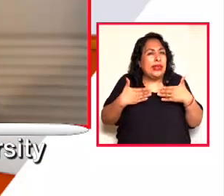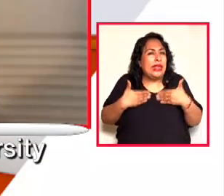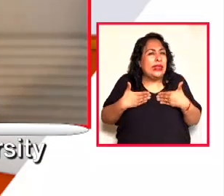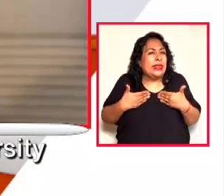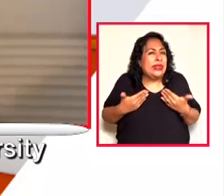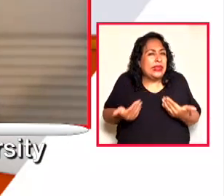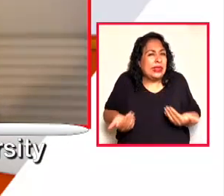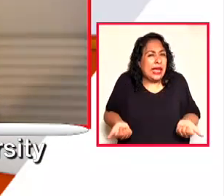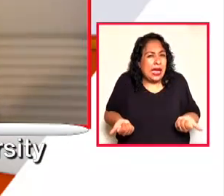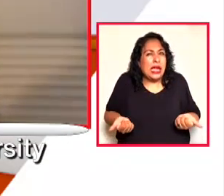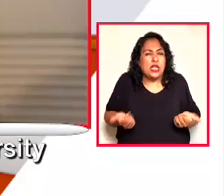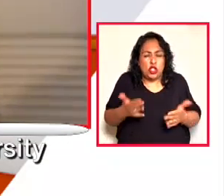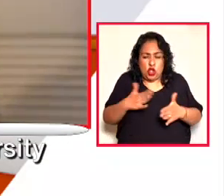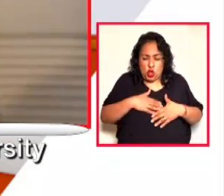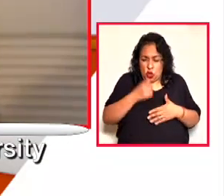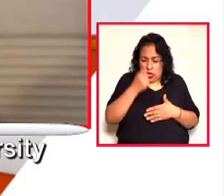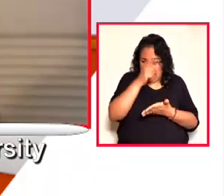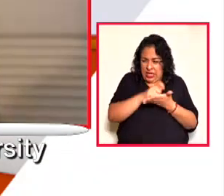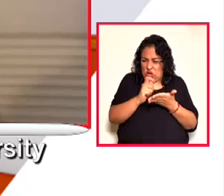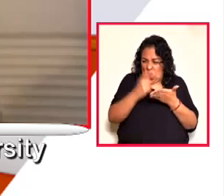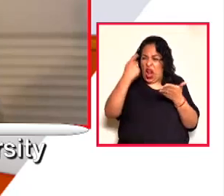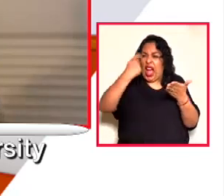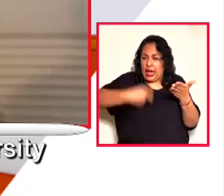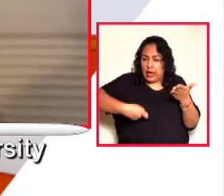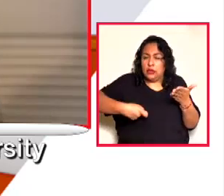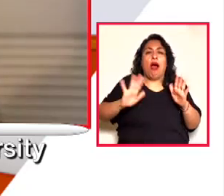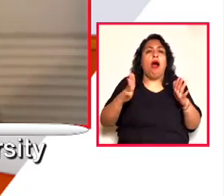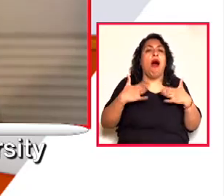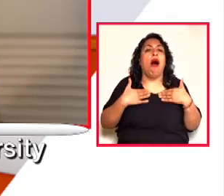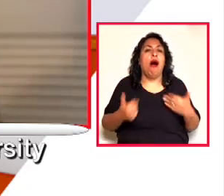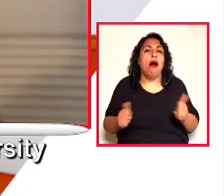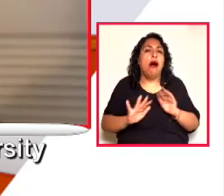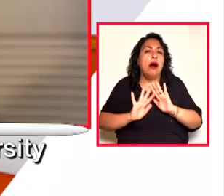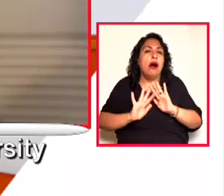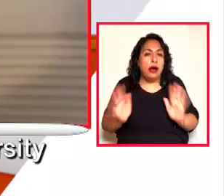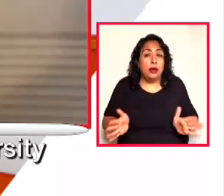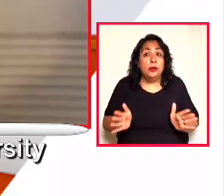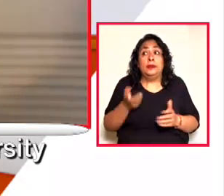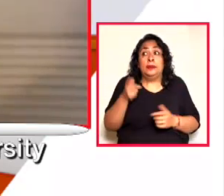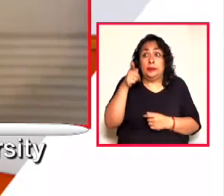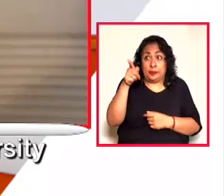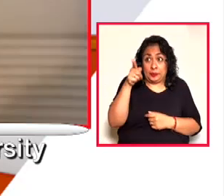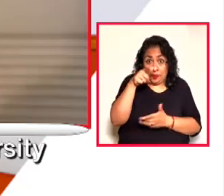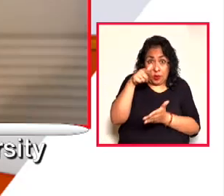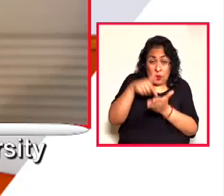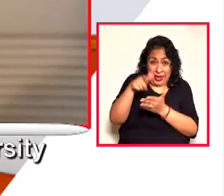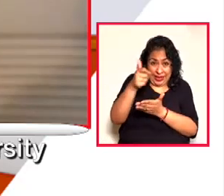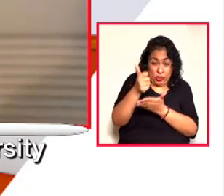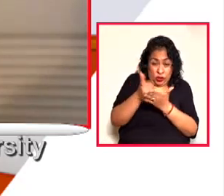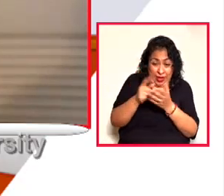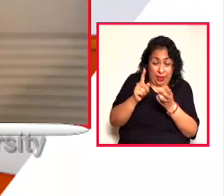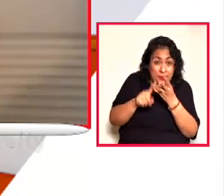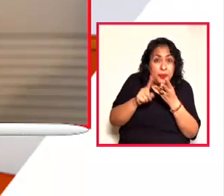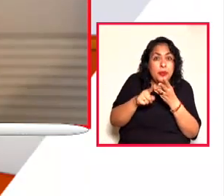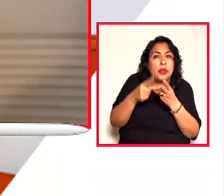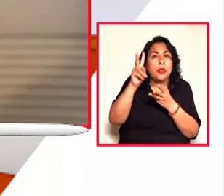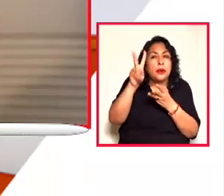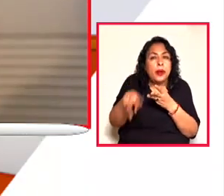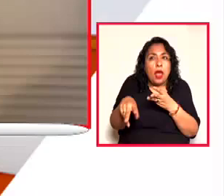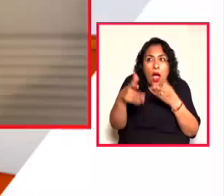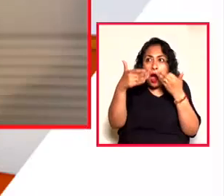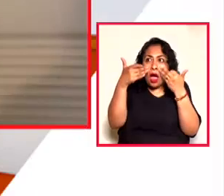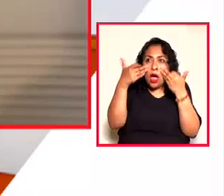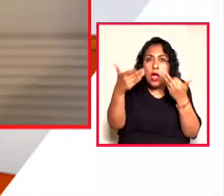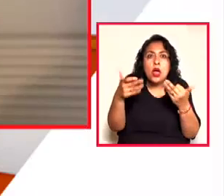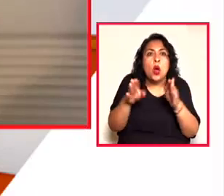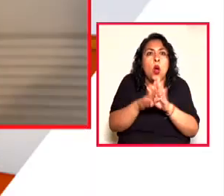ser escritora. Es ahí cuando ella realmente cristaliza esta idea de qué